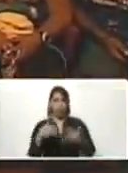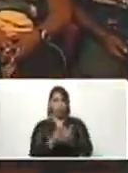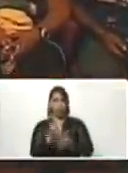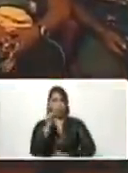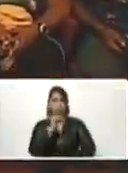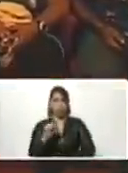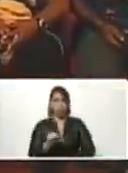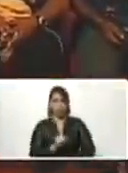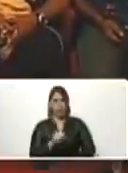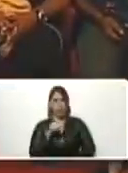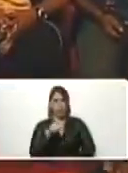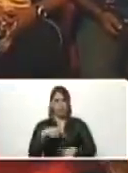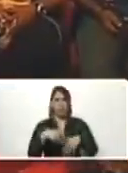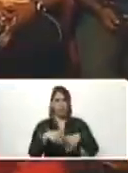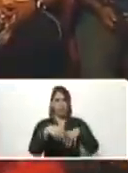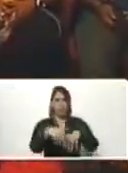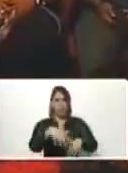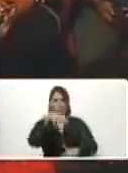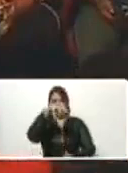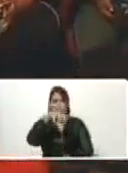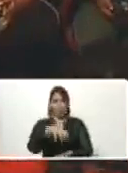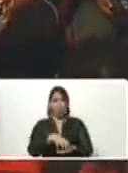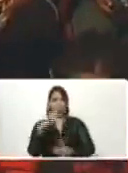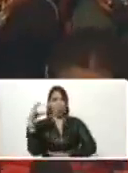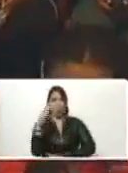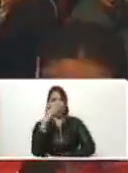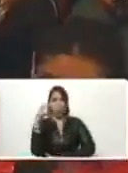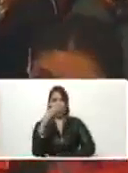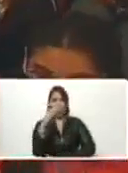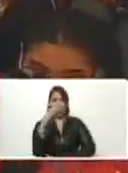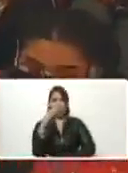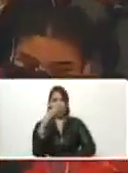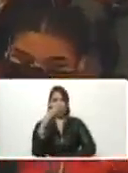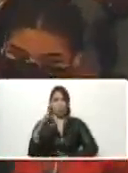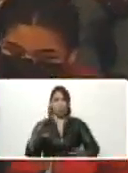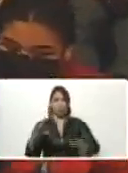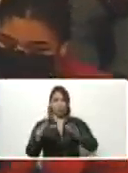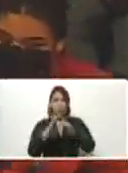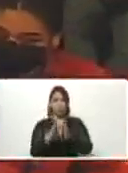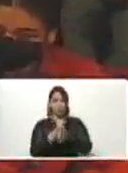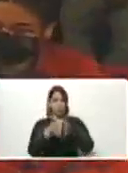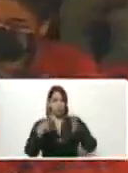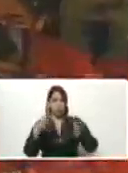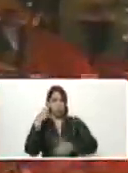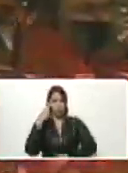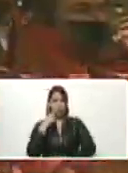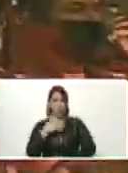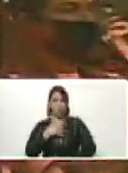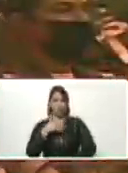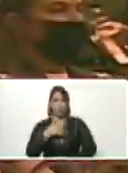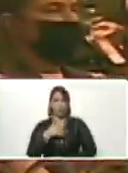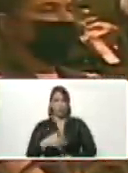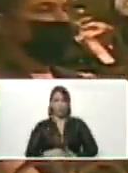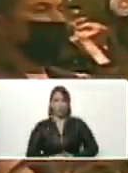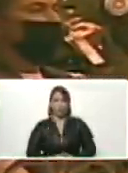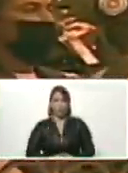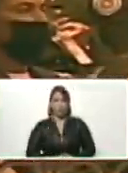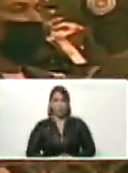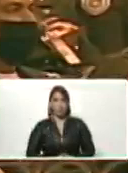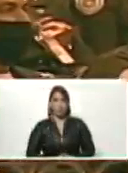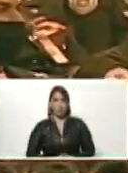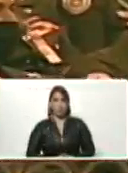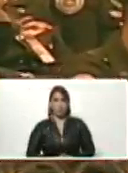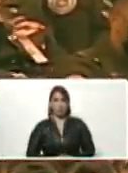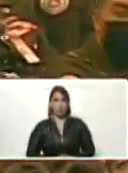el ejército del Estado de Colombia, la unida, la grande, la bolivariana. Y desde